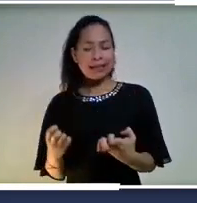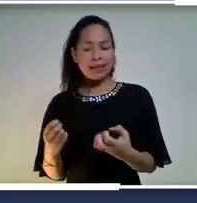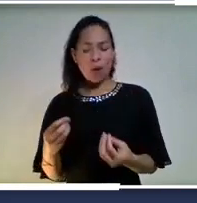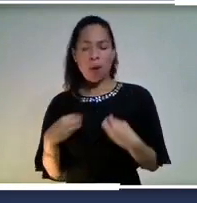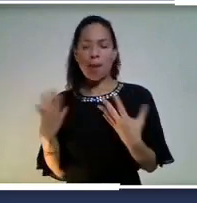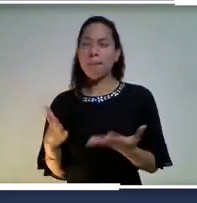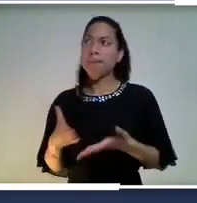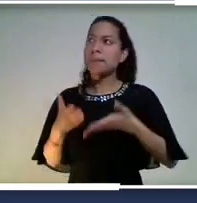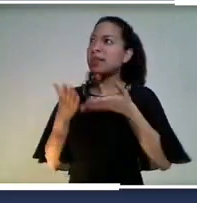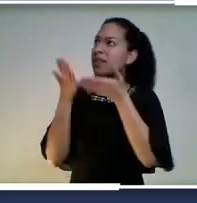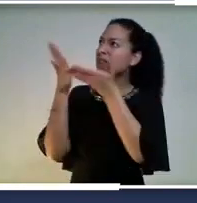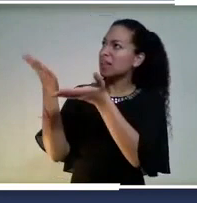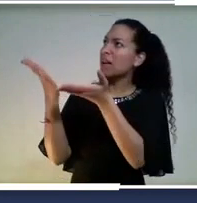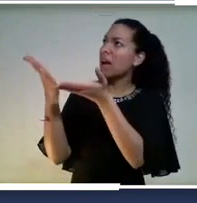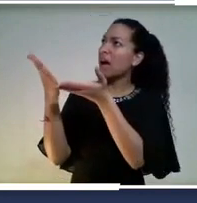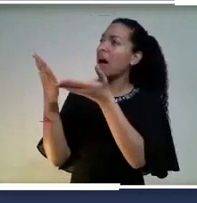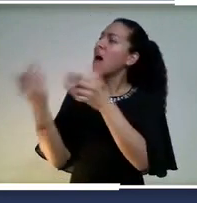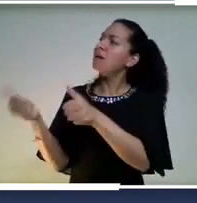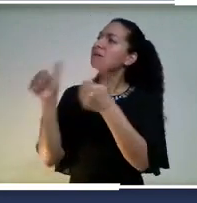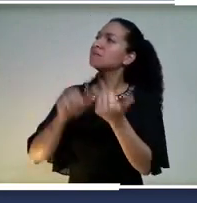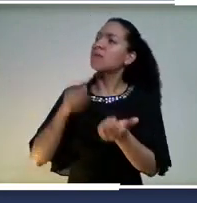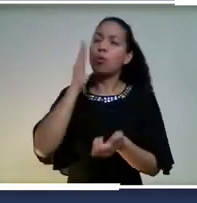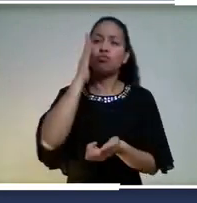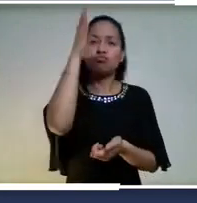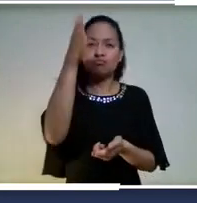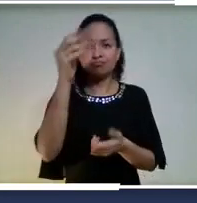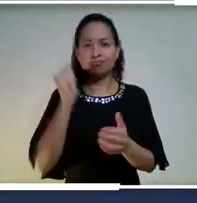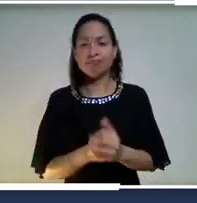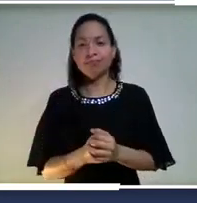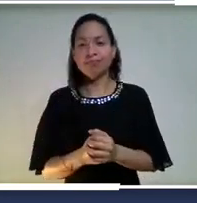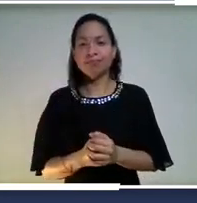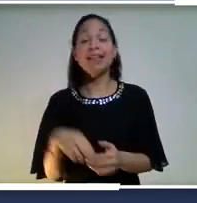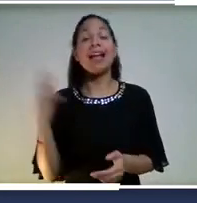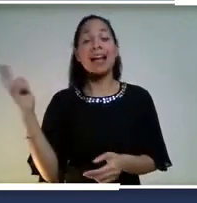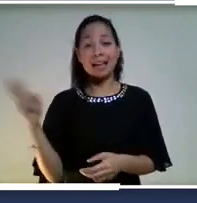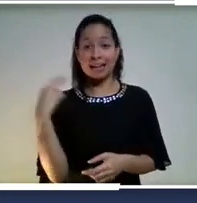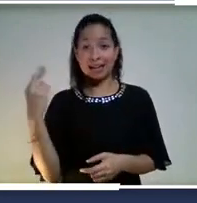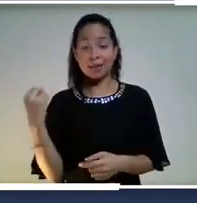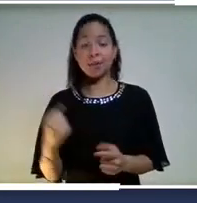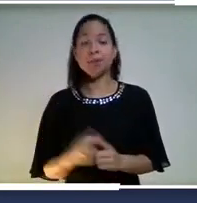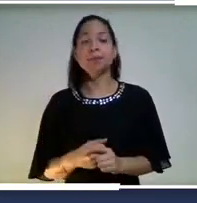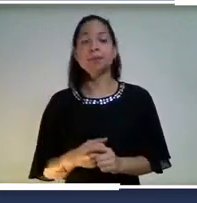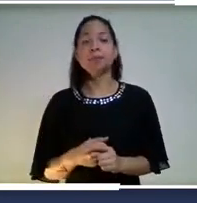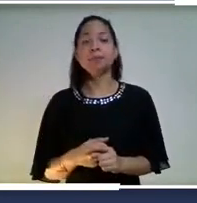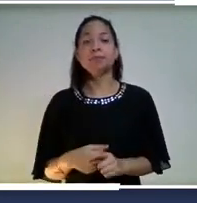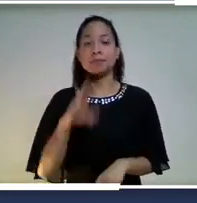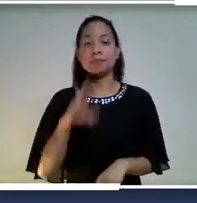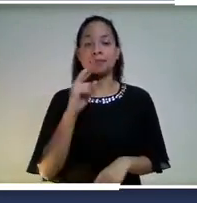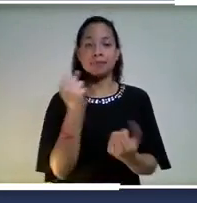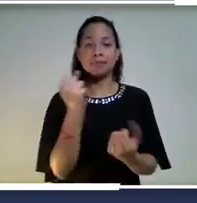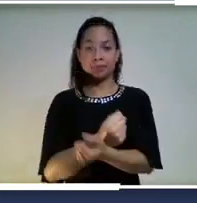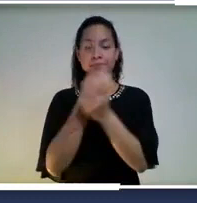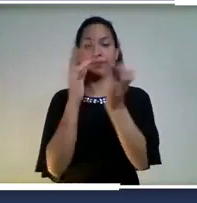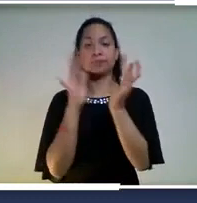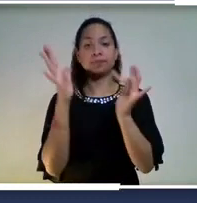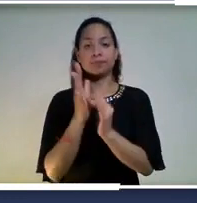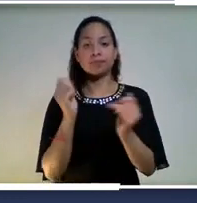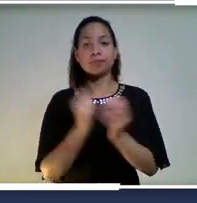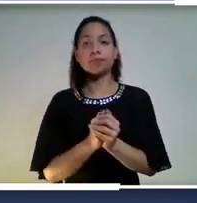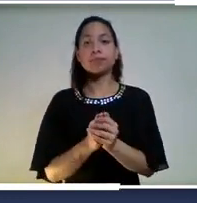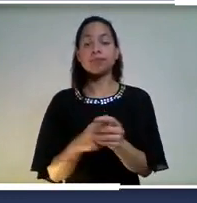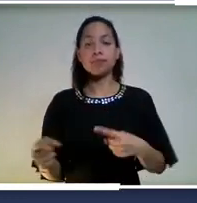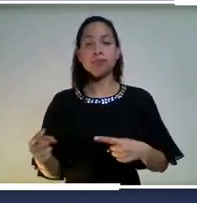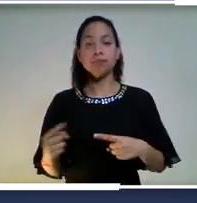ser bautizado repito mi respuesta amor jesús el tema de hoy y me ha traído looks y